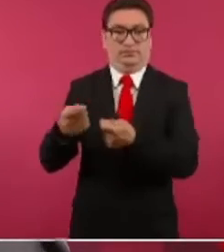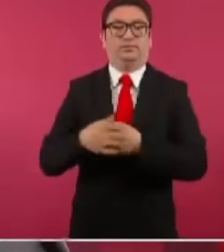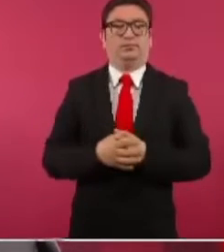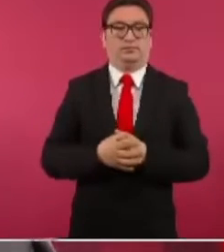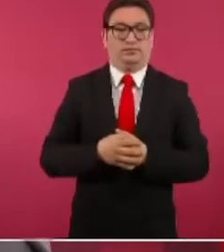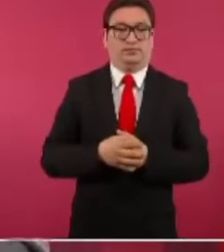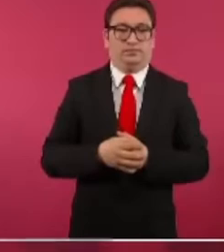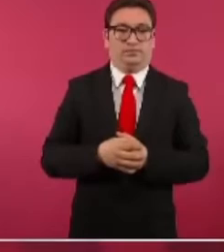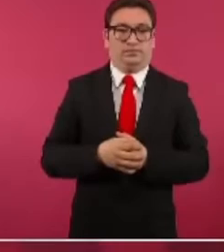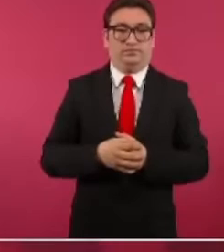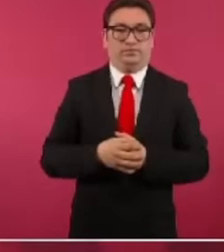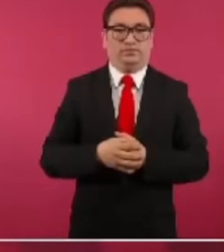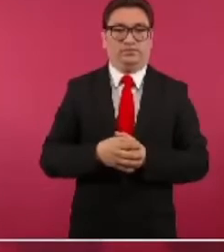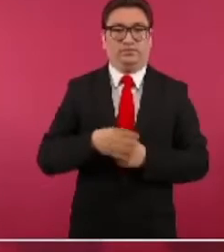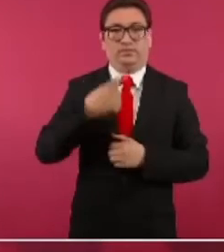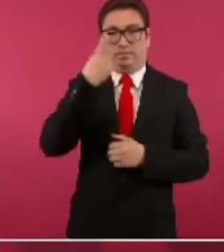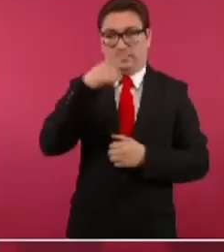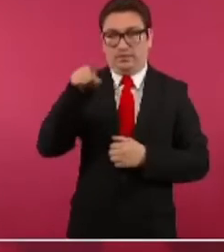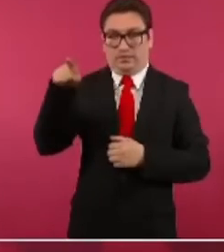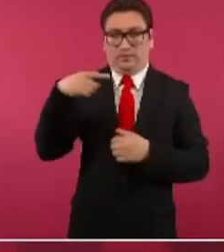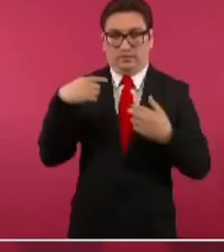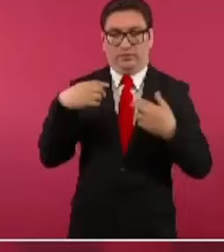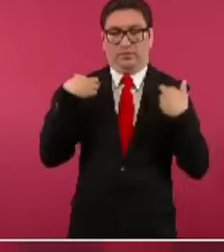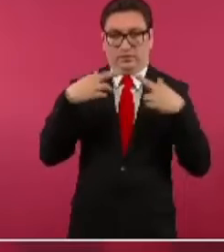para el yerno de la maestra